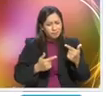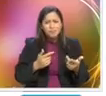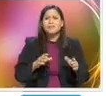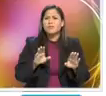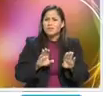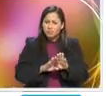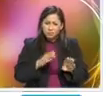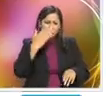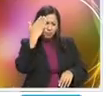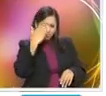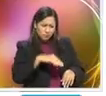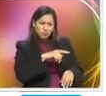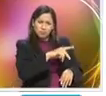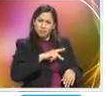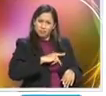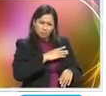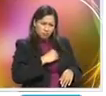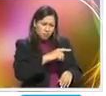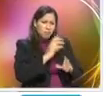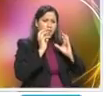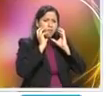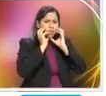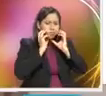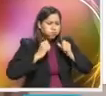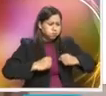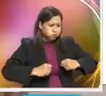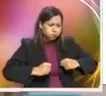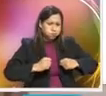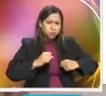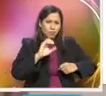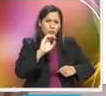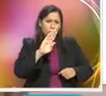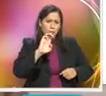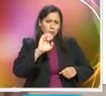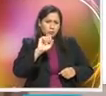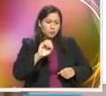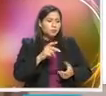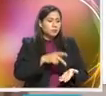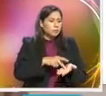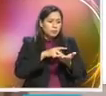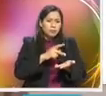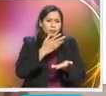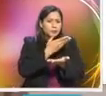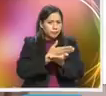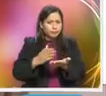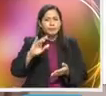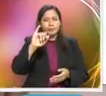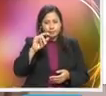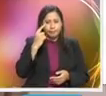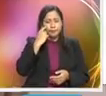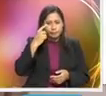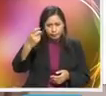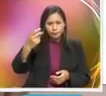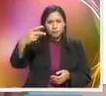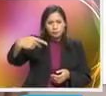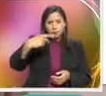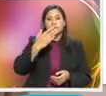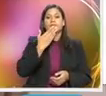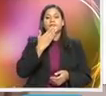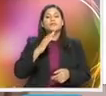dar cuenta que nuestro bebé, nuestro hijo, está obeso? Digo, independientemente del peso, ¿eh? Claro. Fíjate qué buena pregunta,